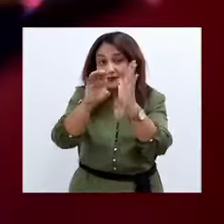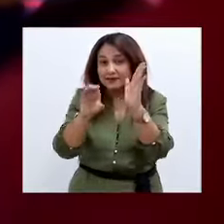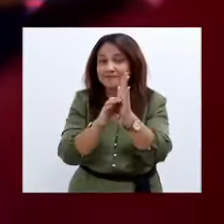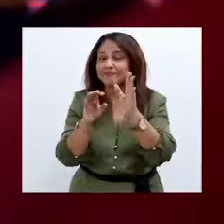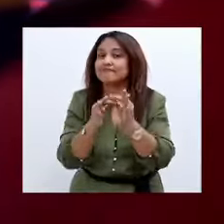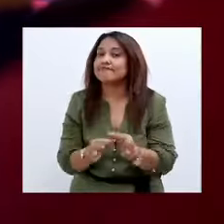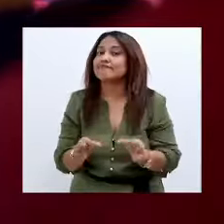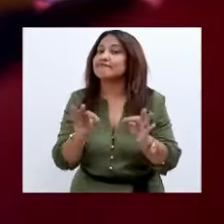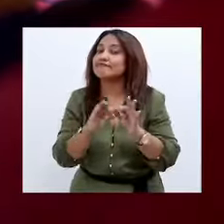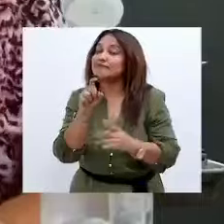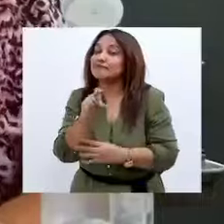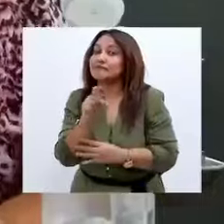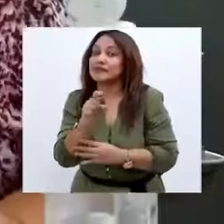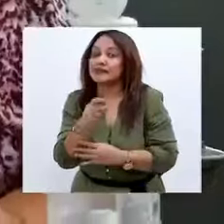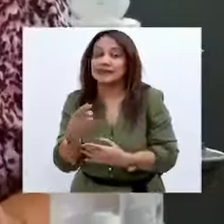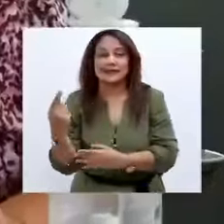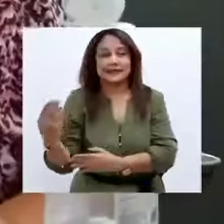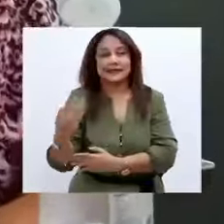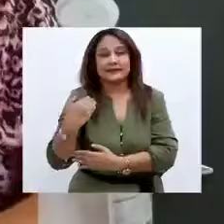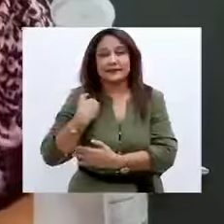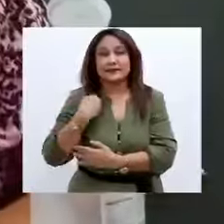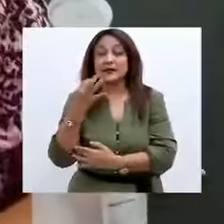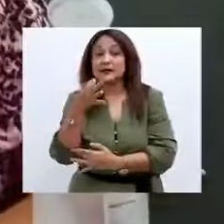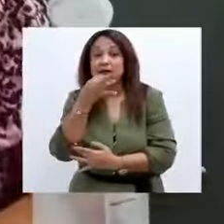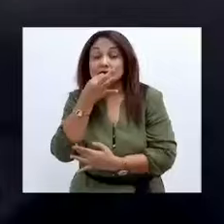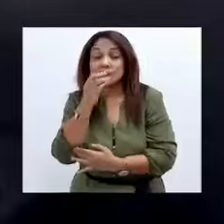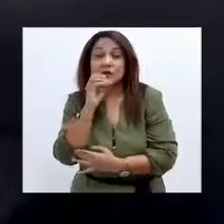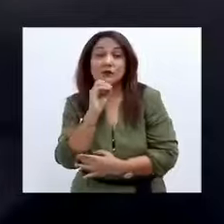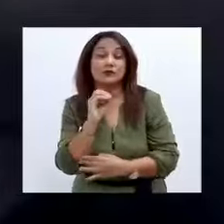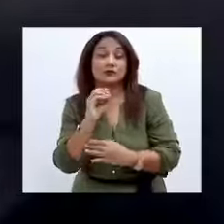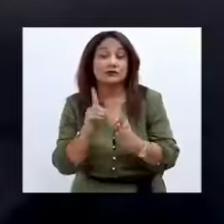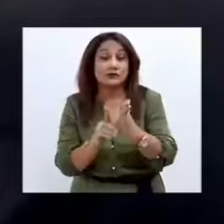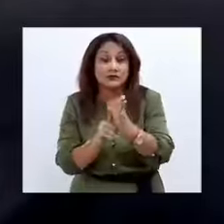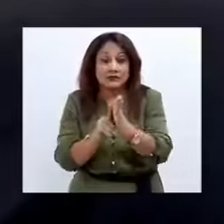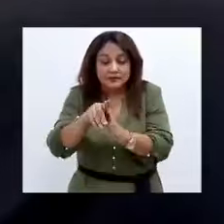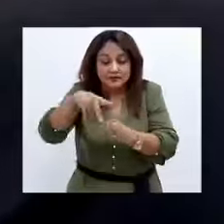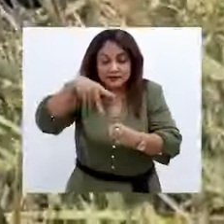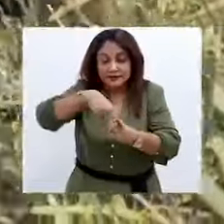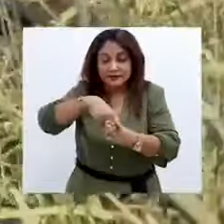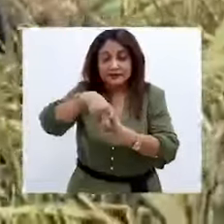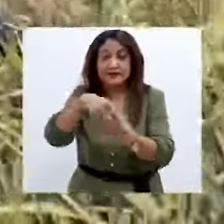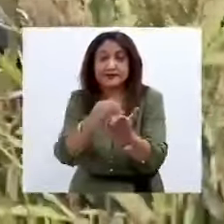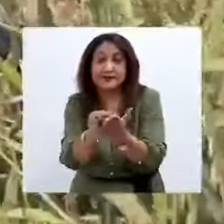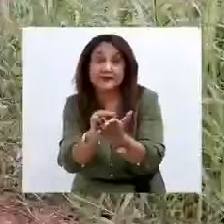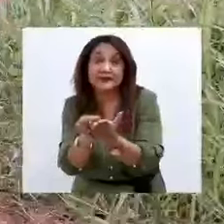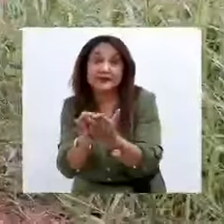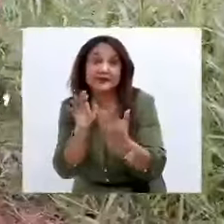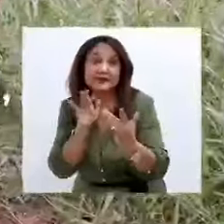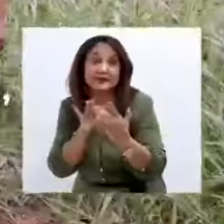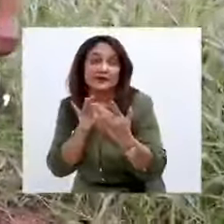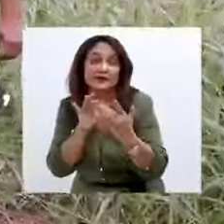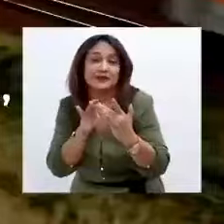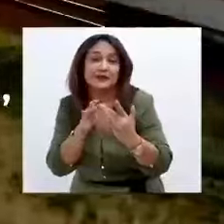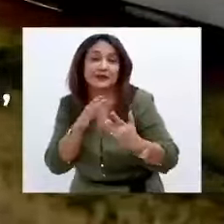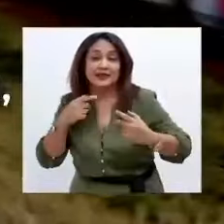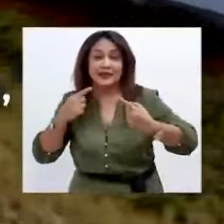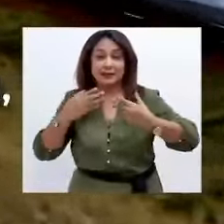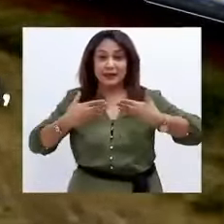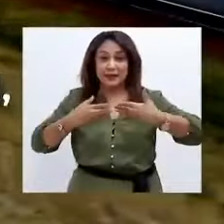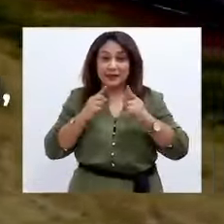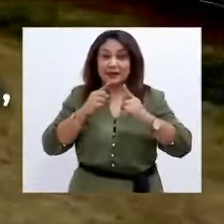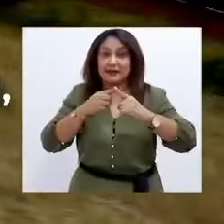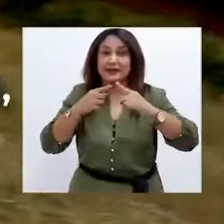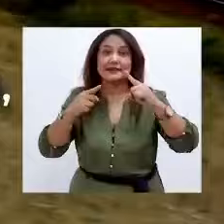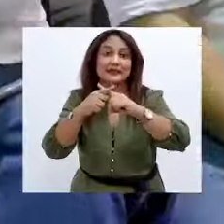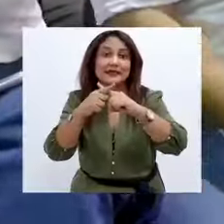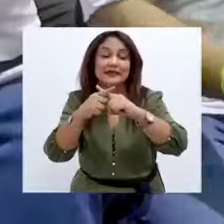cambio constitucional que necesitamos, a garantizar las medicinas, o que vamos a desarrollar el interior del país conectándonos